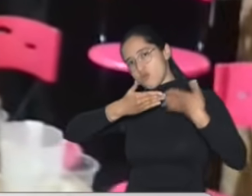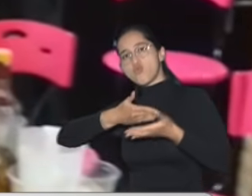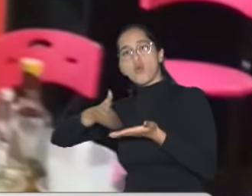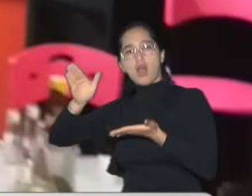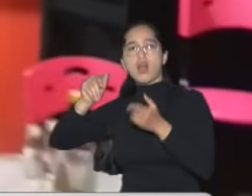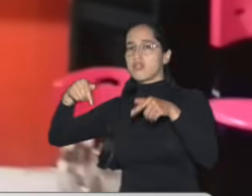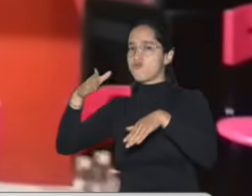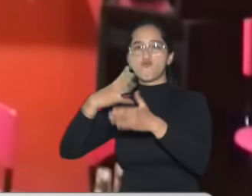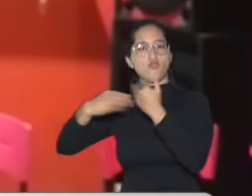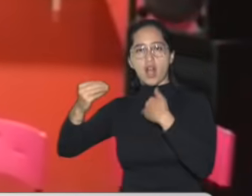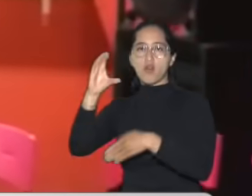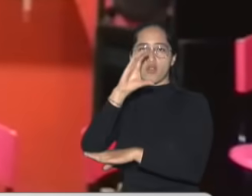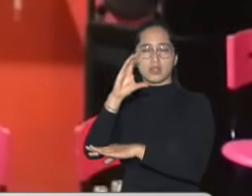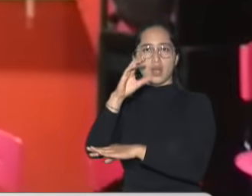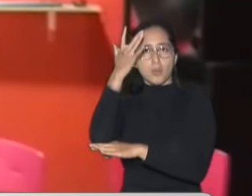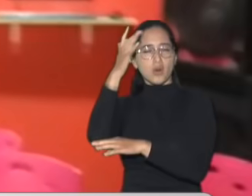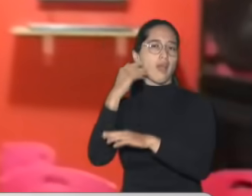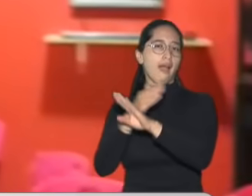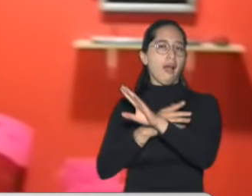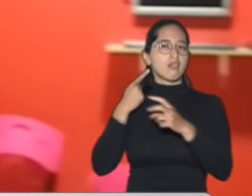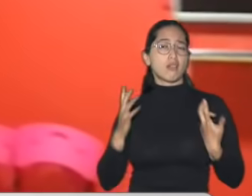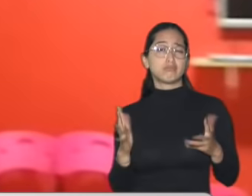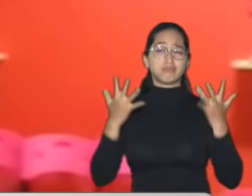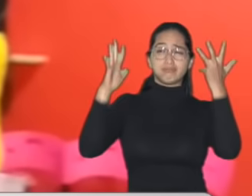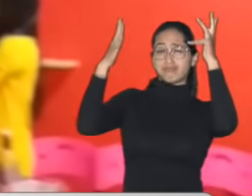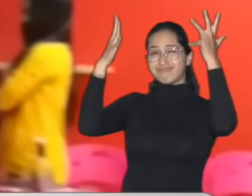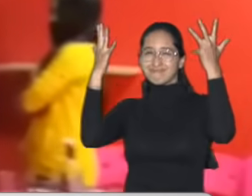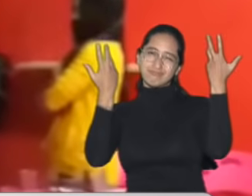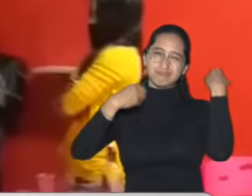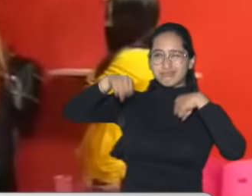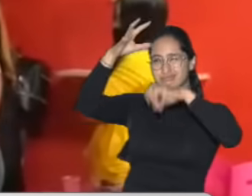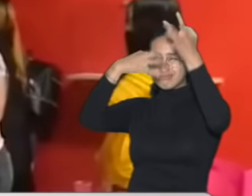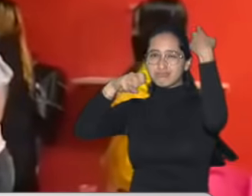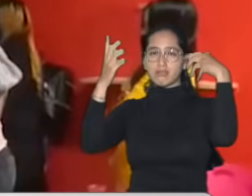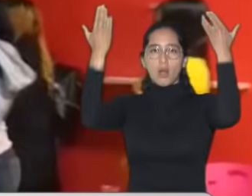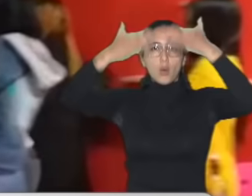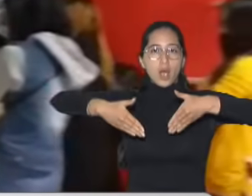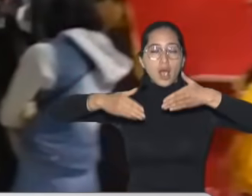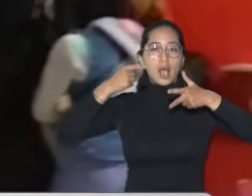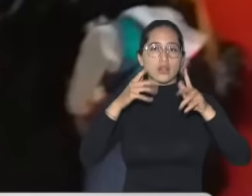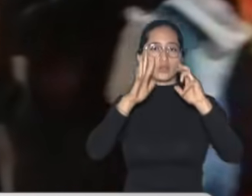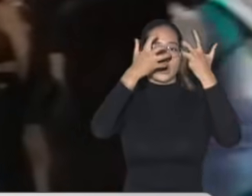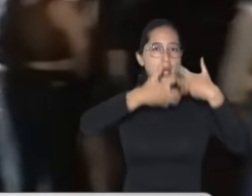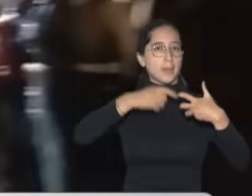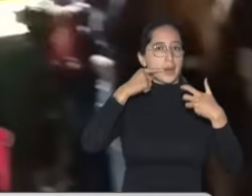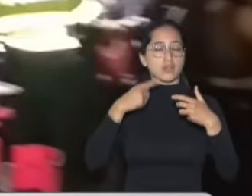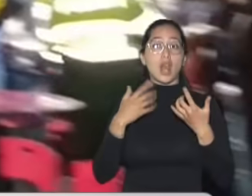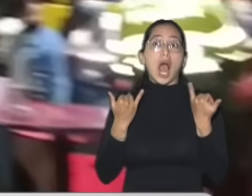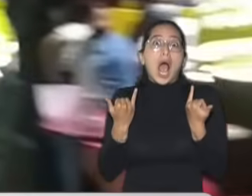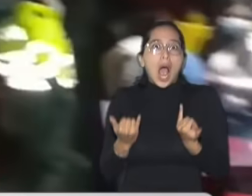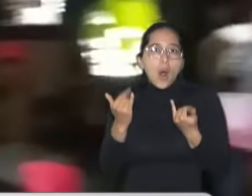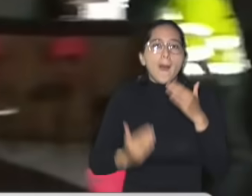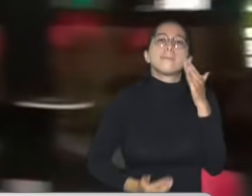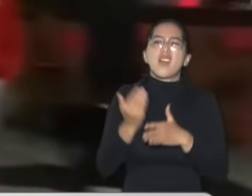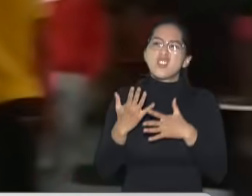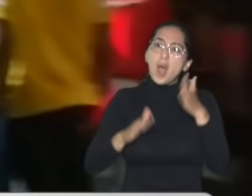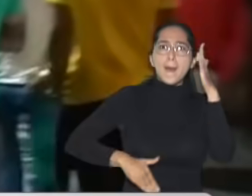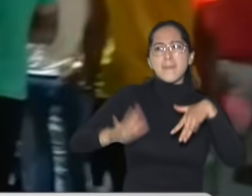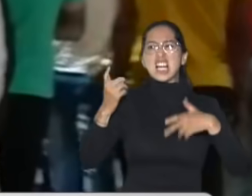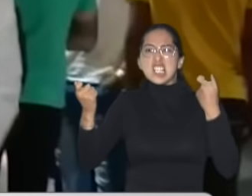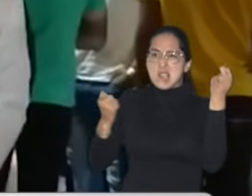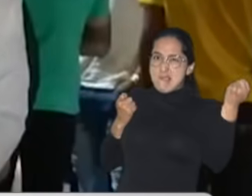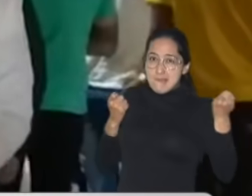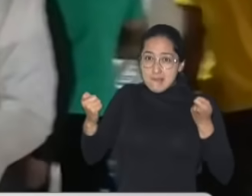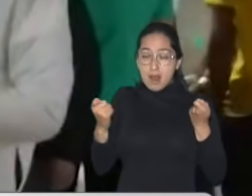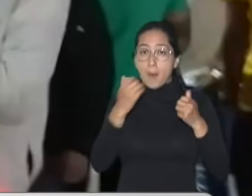la detección de 65 extranjeros en una fiesta clandestina, Migración Colombia anunció que se aumentarán los controles y extranjero que sea sorprendido